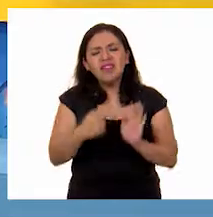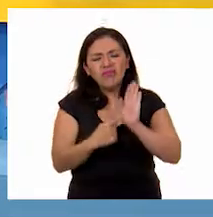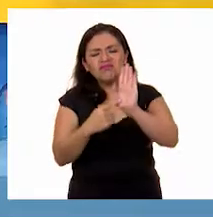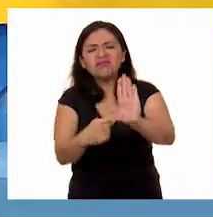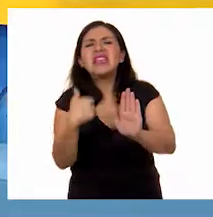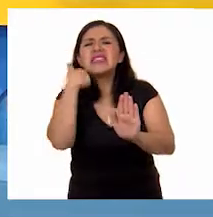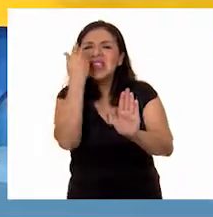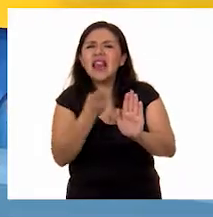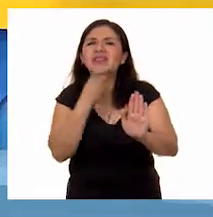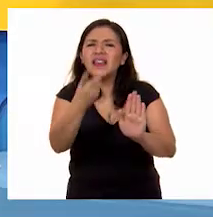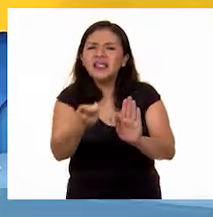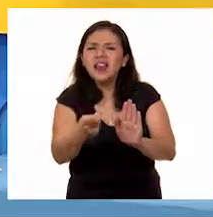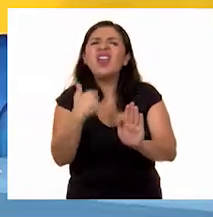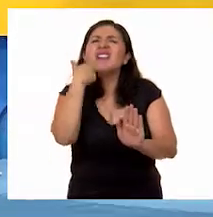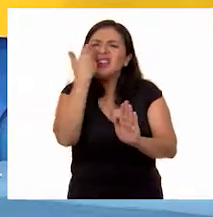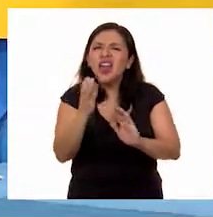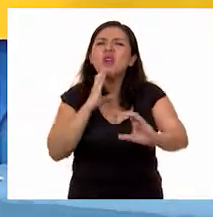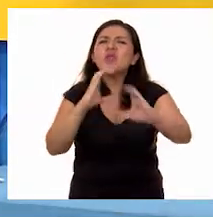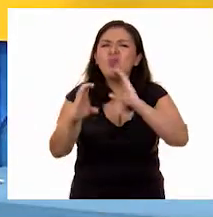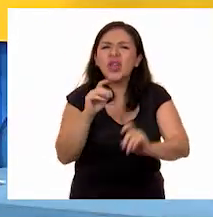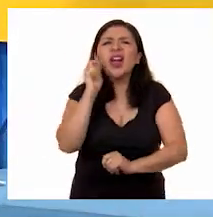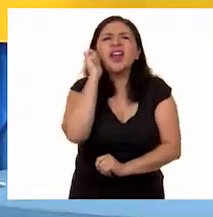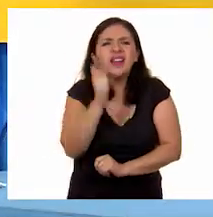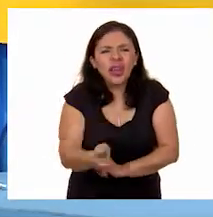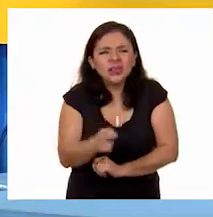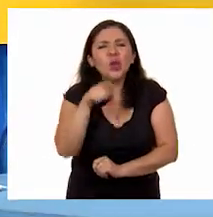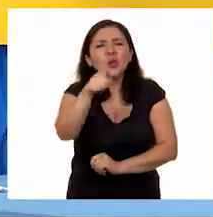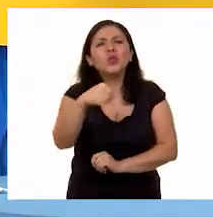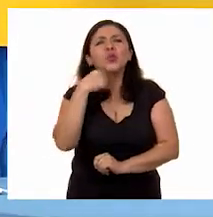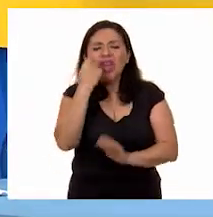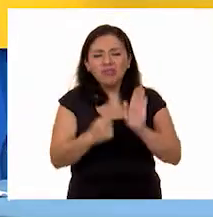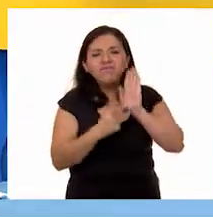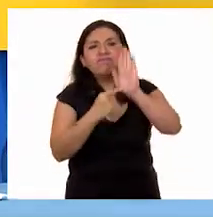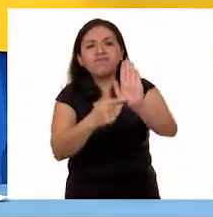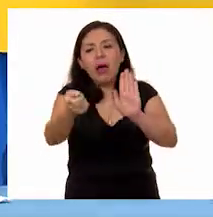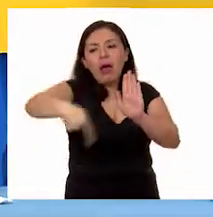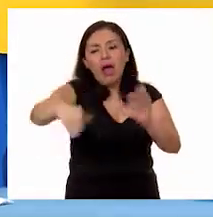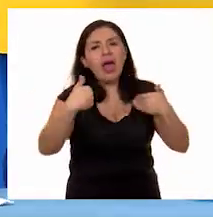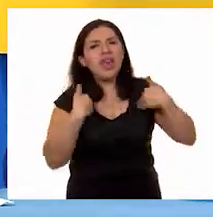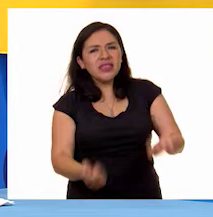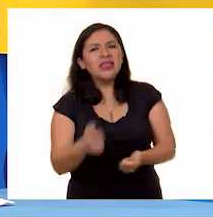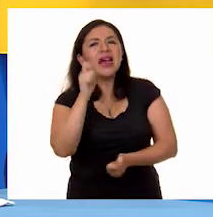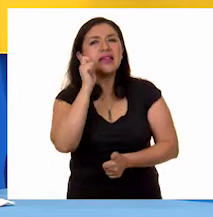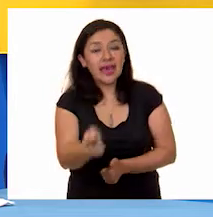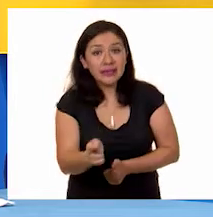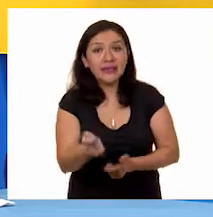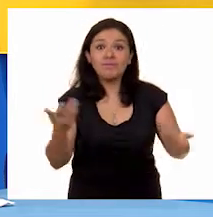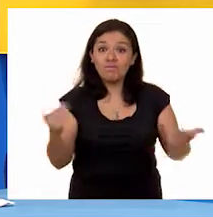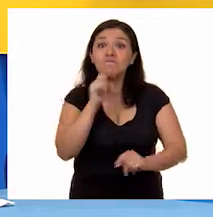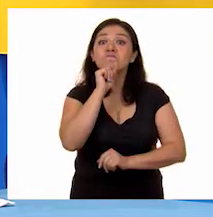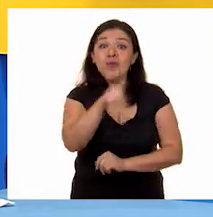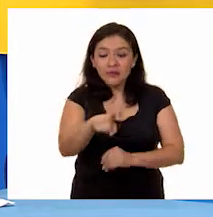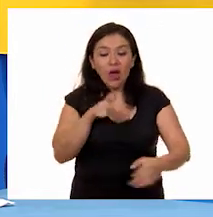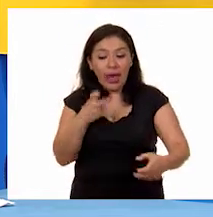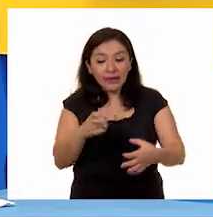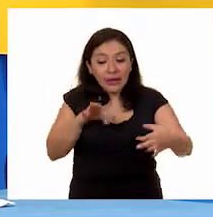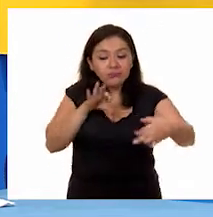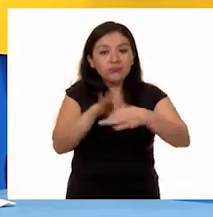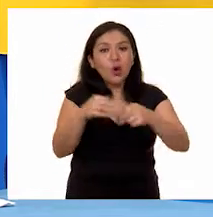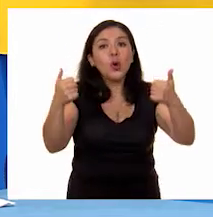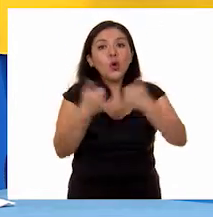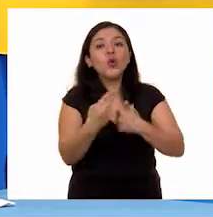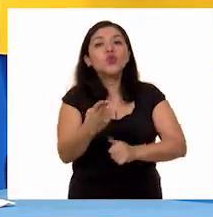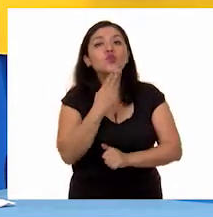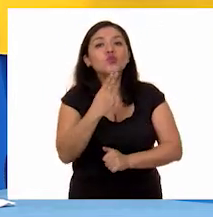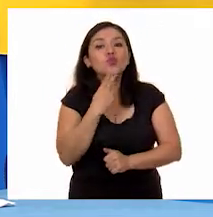comunicativo, es decir, qué quiere comunicar el autor, mismo que está relacionado con los usos